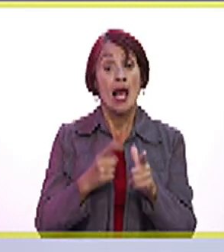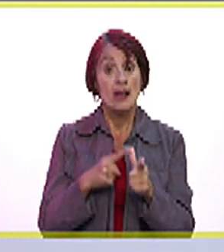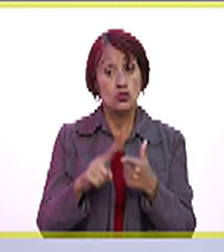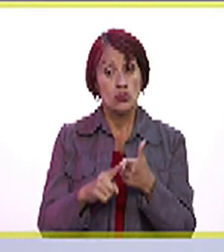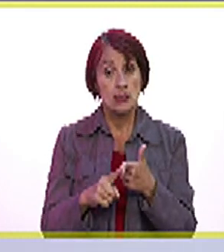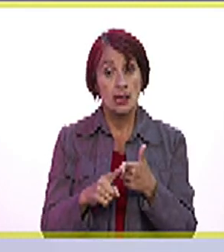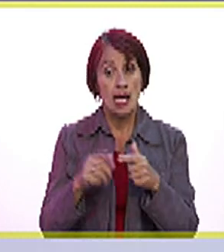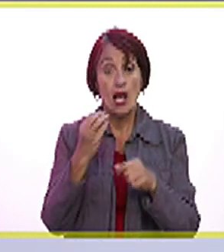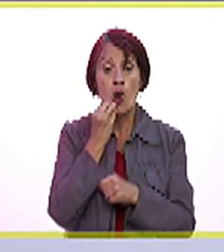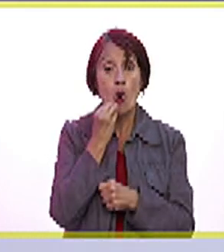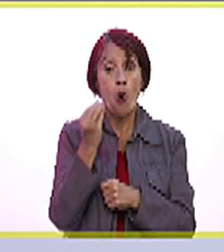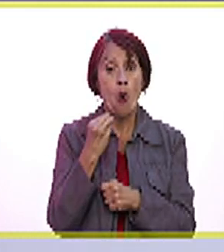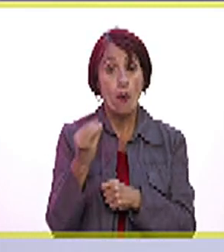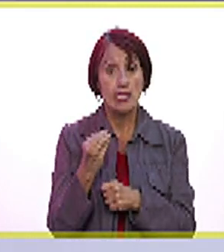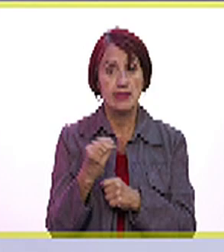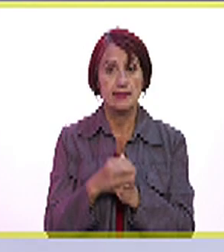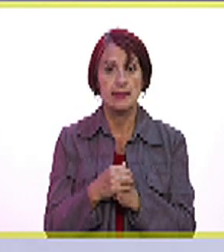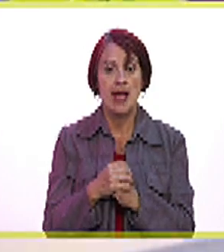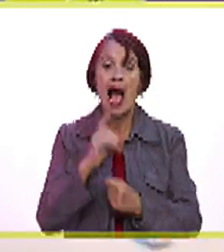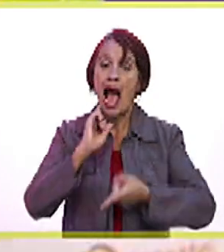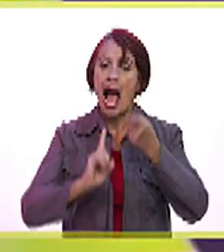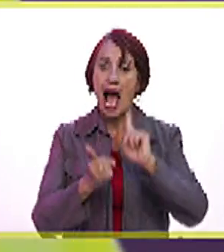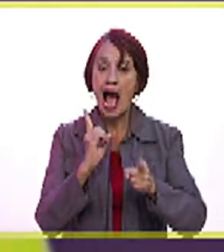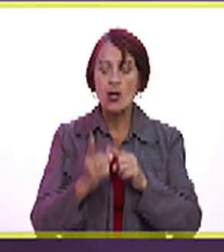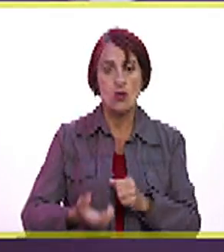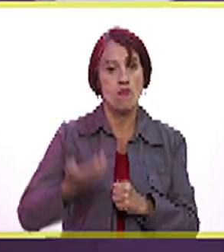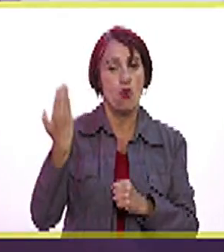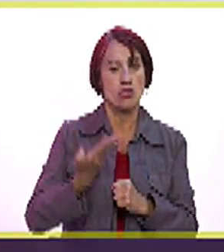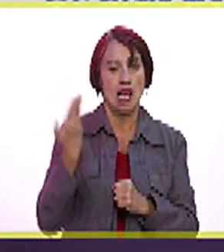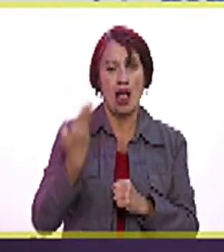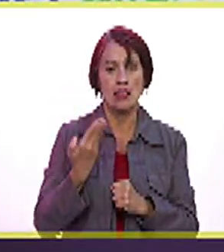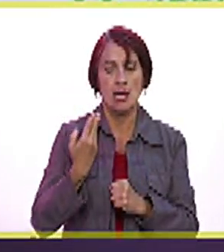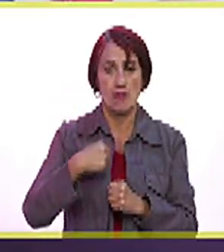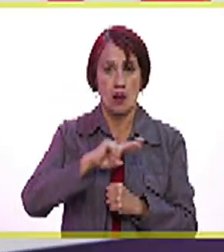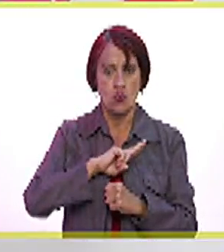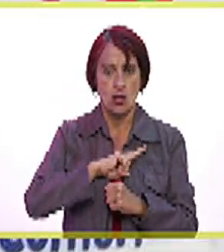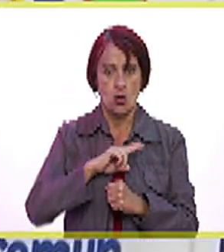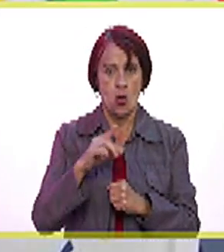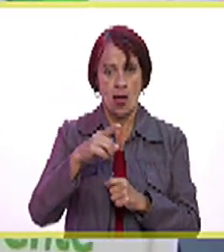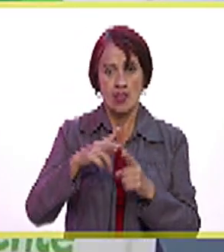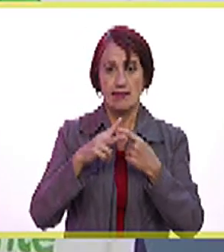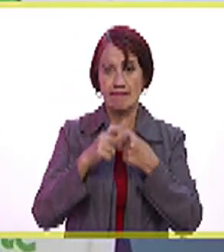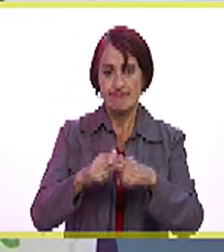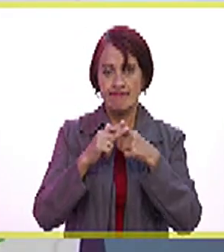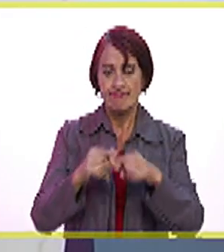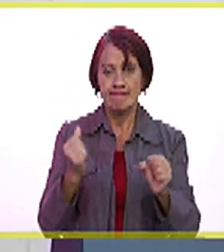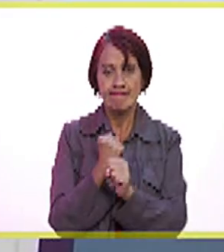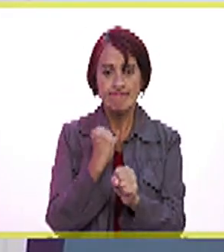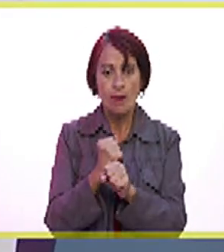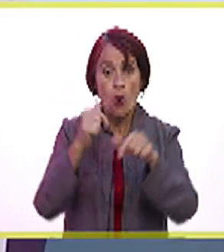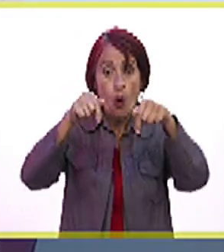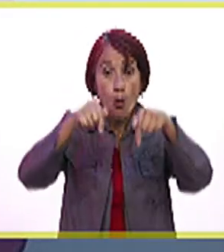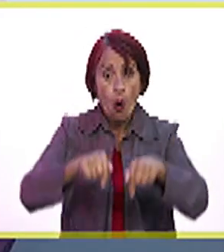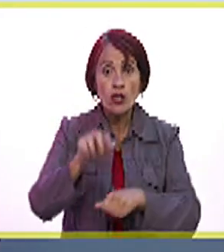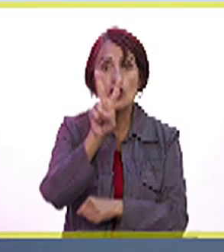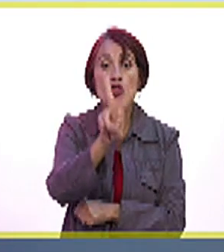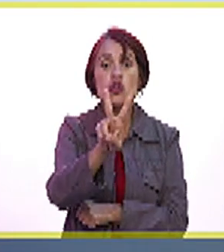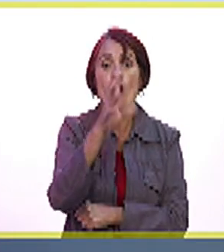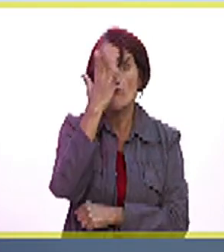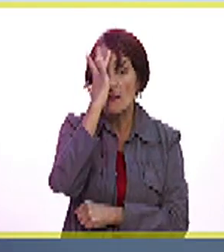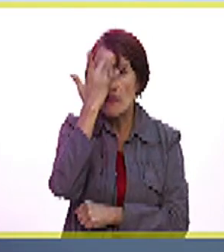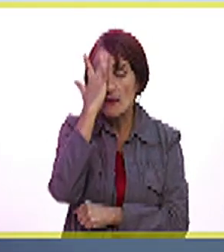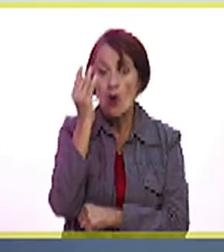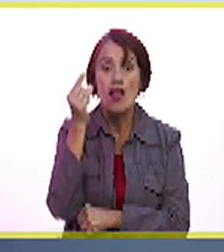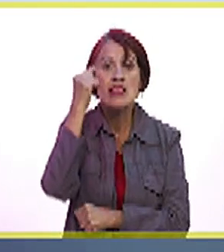Definitivamente, estos jóvenes son algo invaluable para todos nuestros talleres de educación laboral. Hoy, 12 de febrero, Día